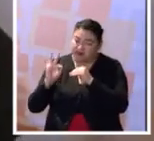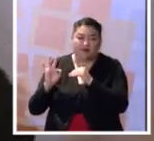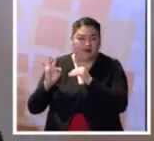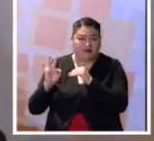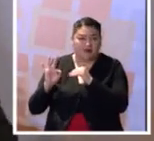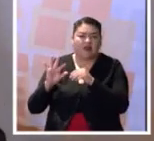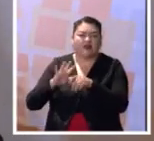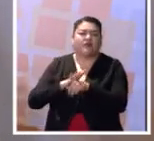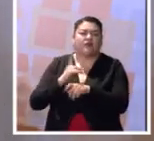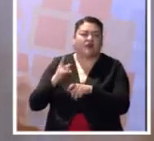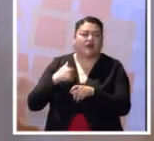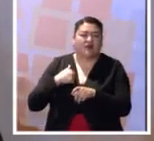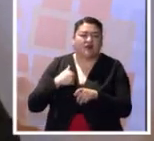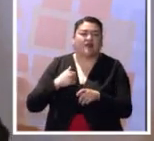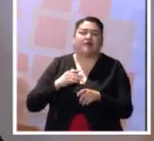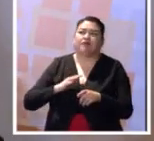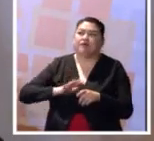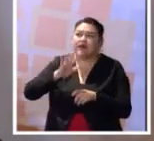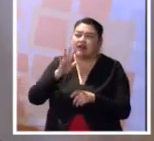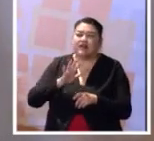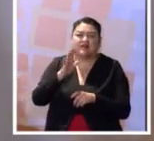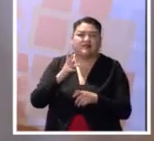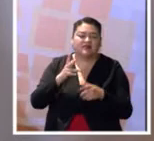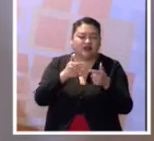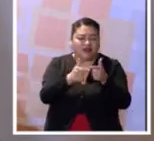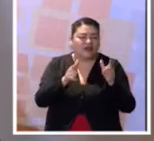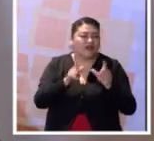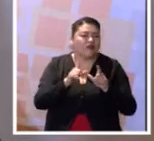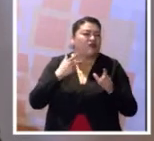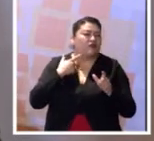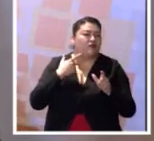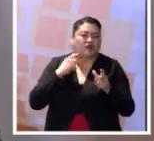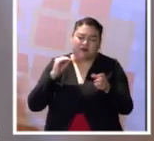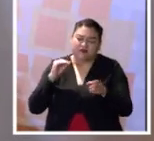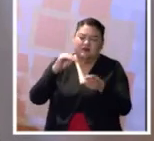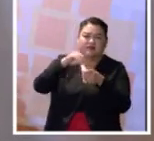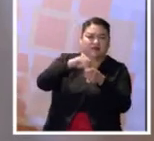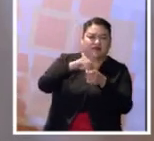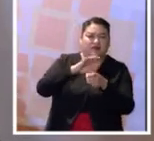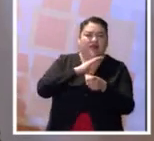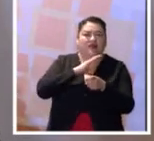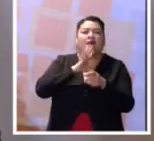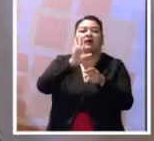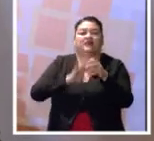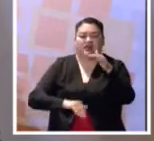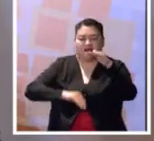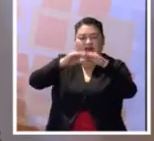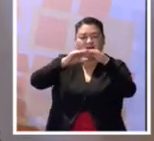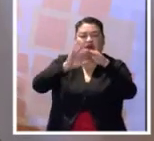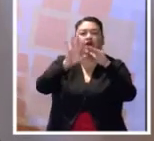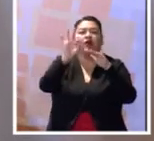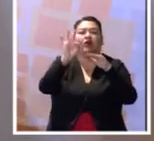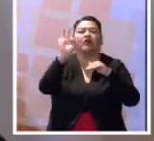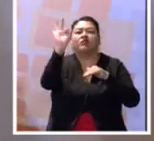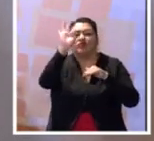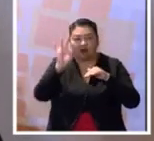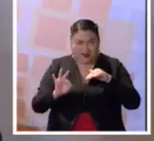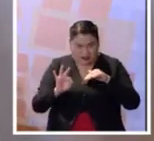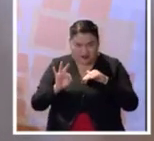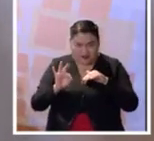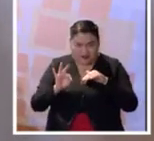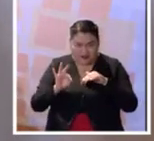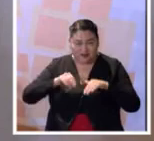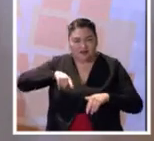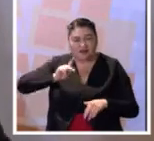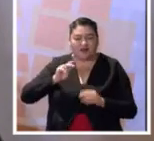porque de alguna manera forzaba solo a incorporar un 40% de mujeres en las listas, pero no hablaba